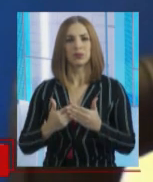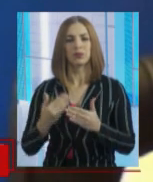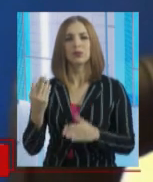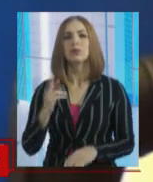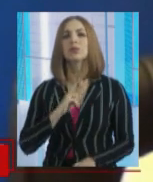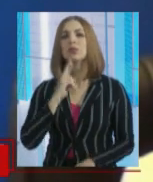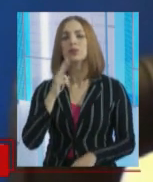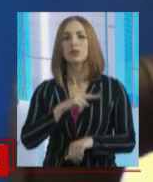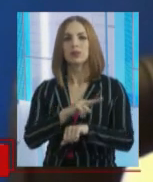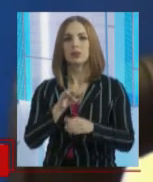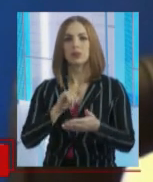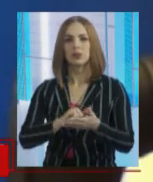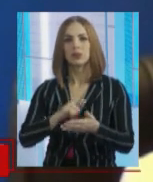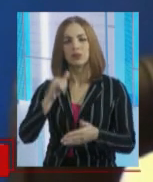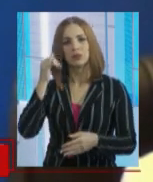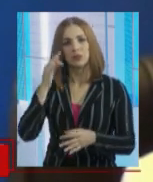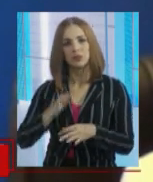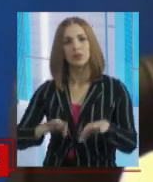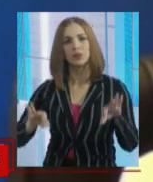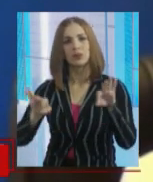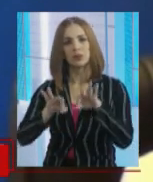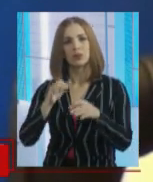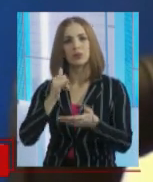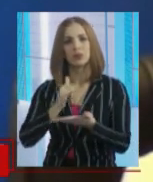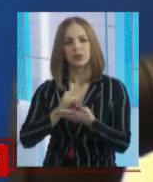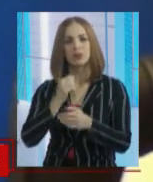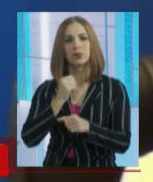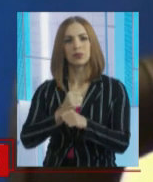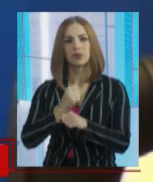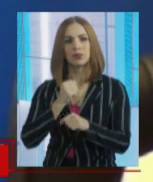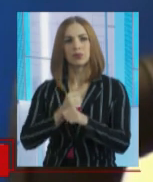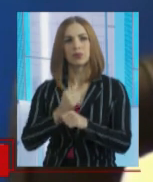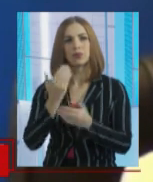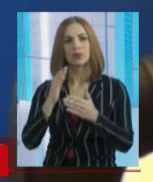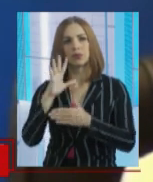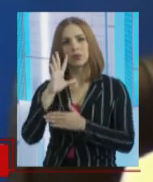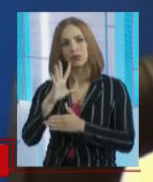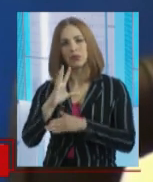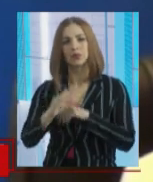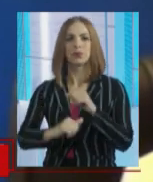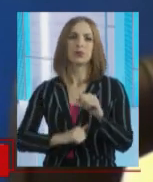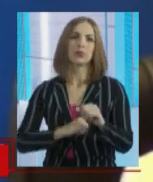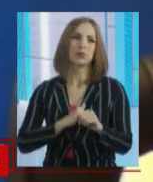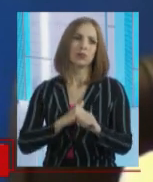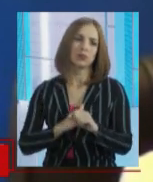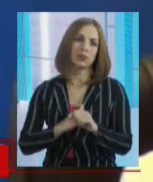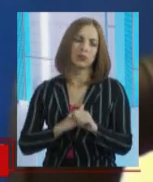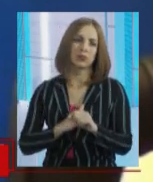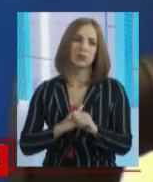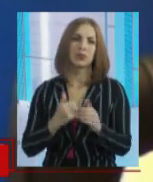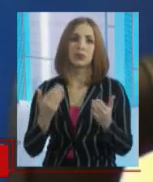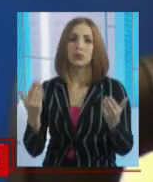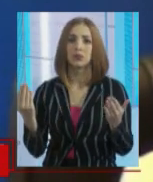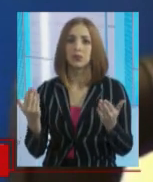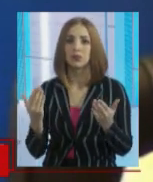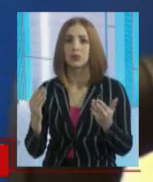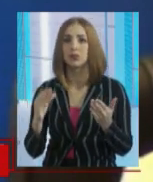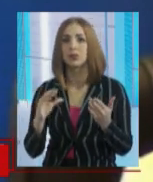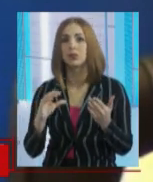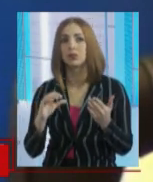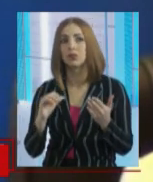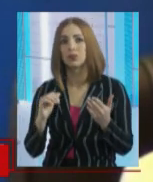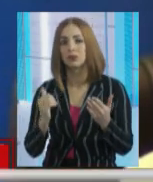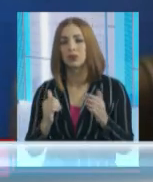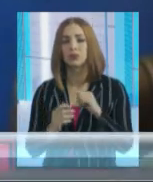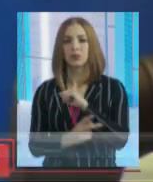el valor a este trabajo que estamos haciendo. Quizás en 5 años, en 6 años, en 3 años, estemos con otros países, pero